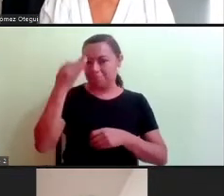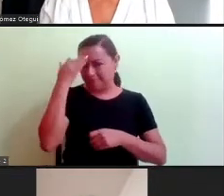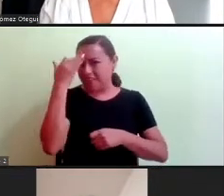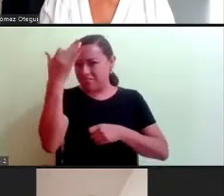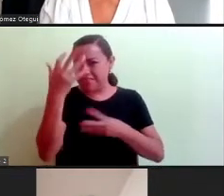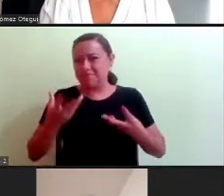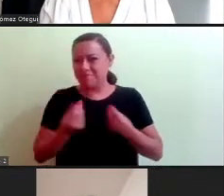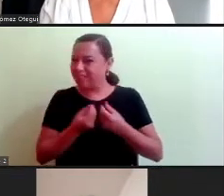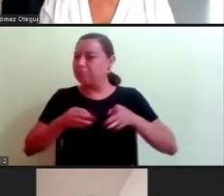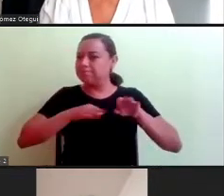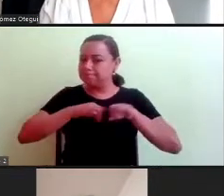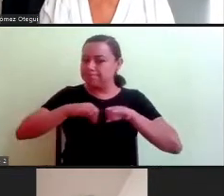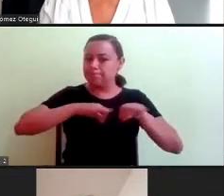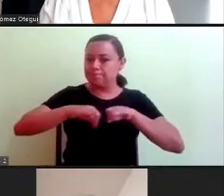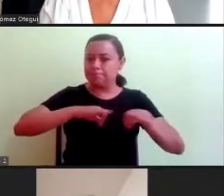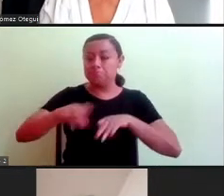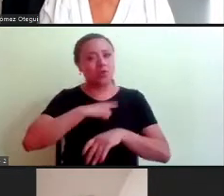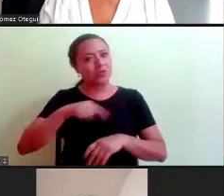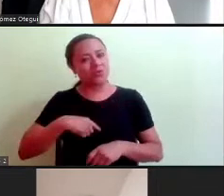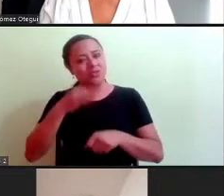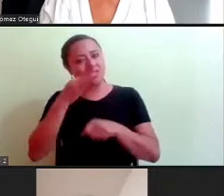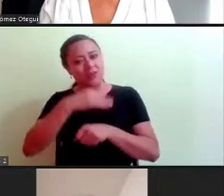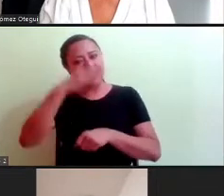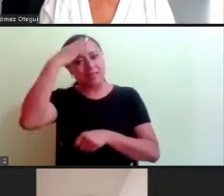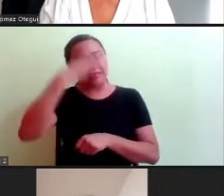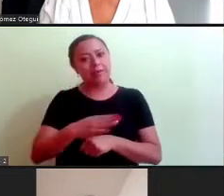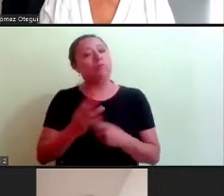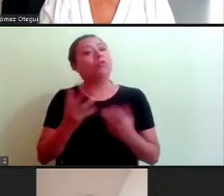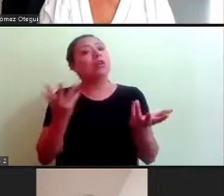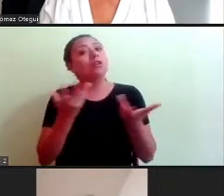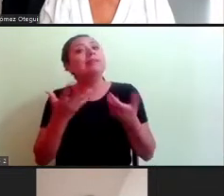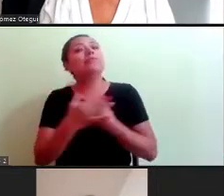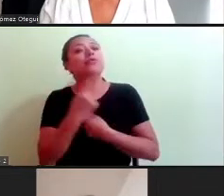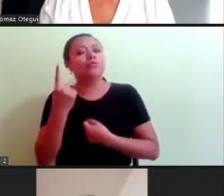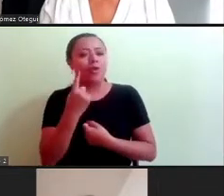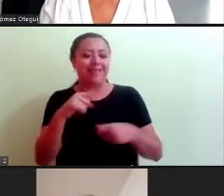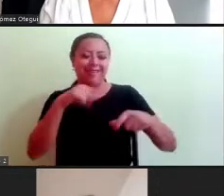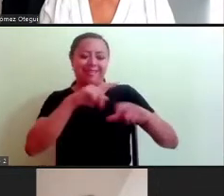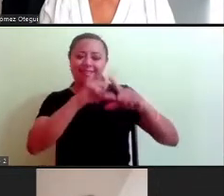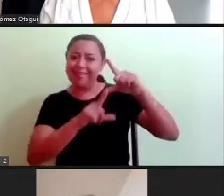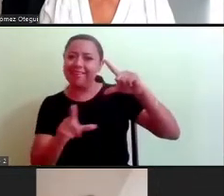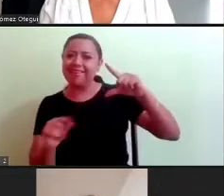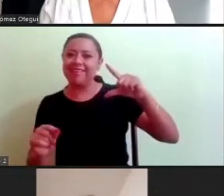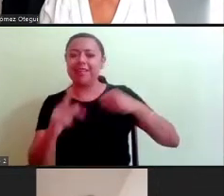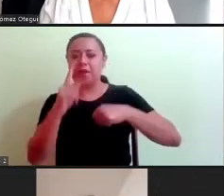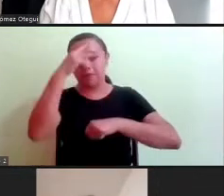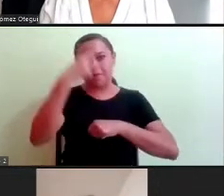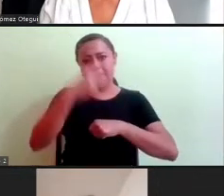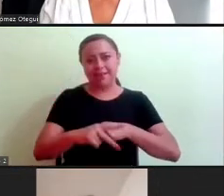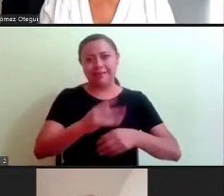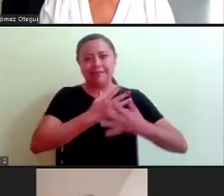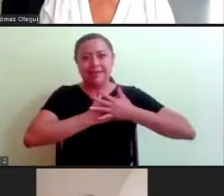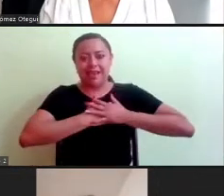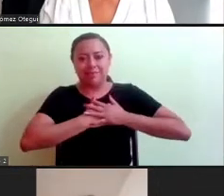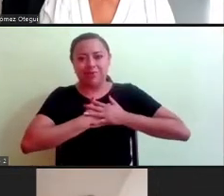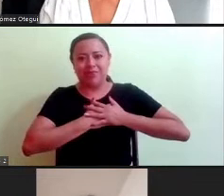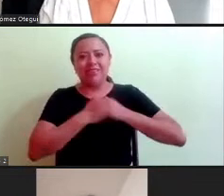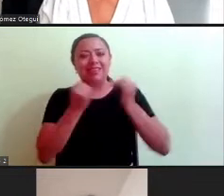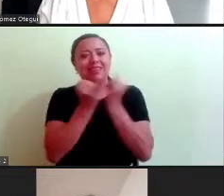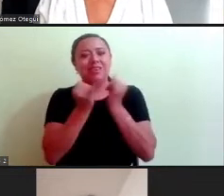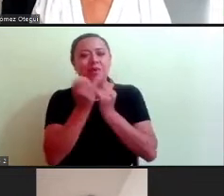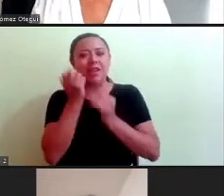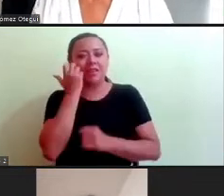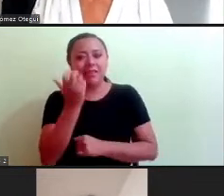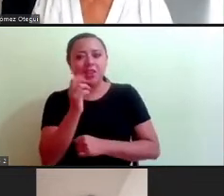y sabemos que lo estamos haciendo por amor a nuestro país. Muchísimas gracias. Y contestarle rápido a la diputada Leonor